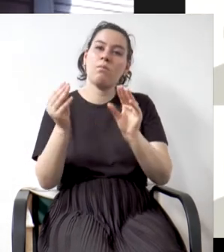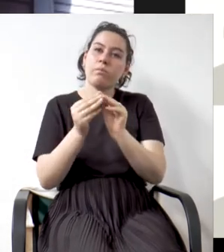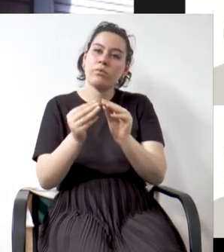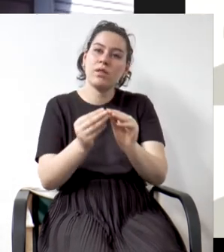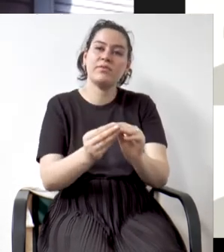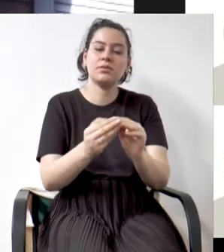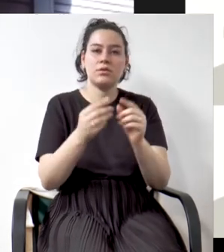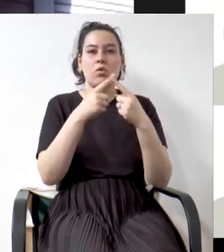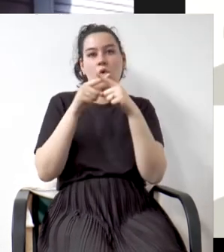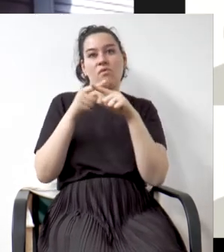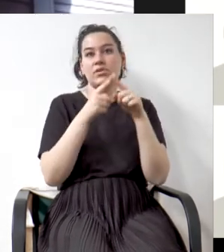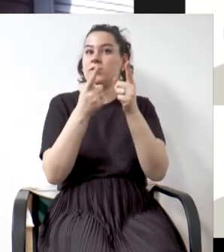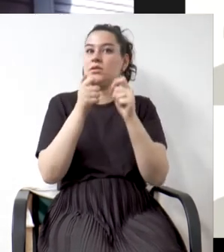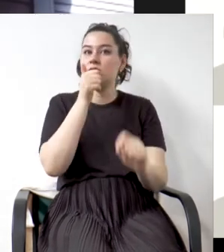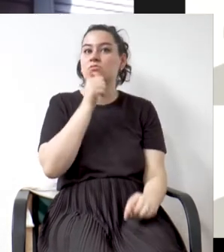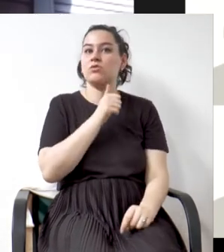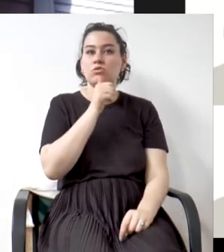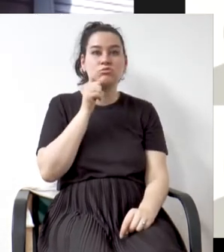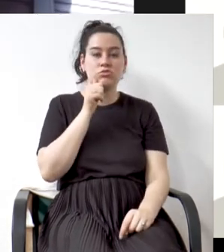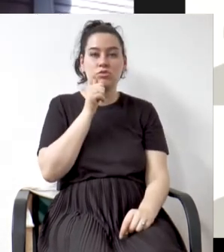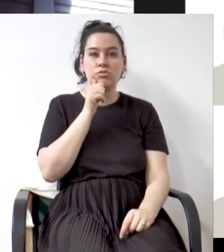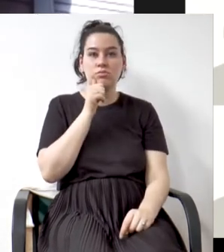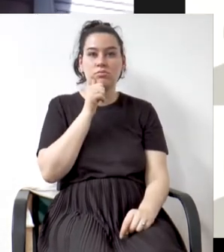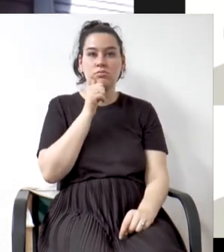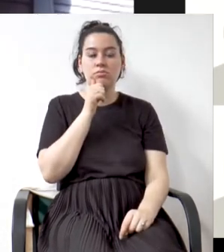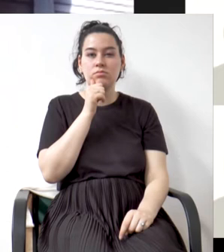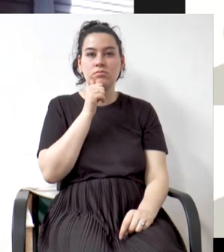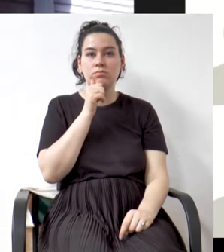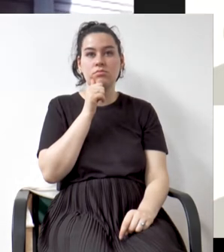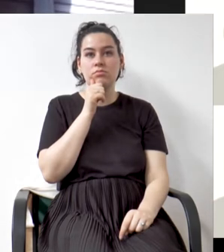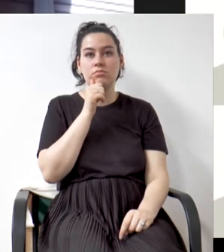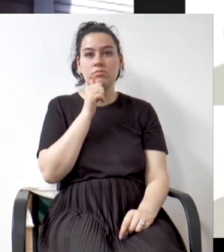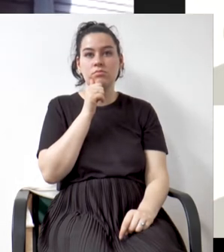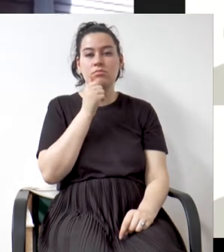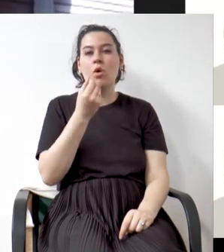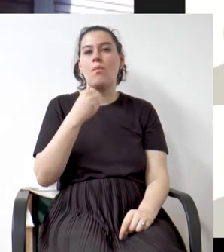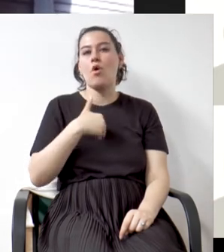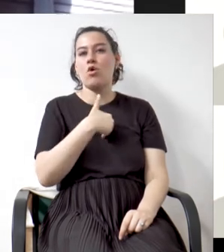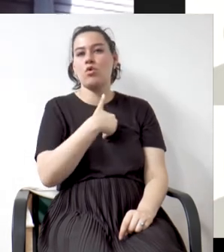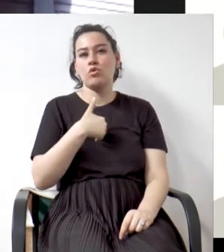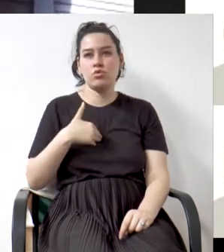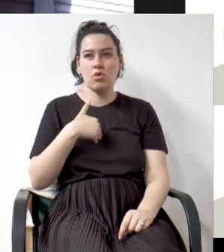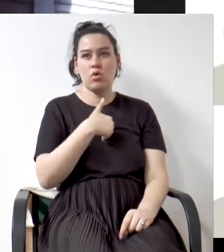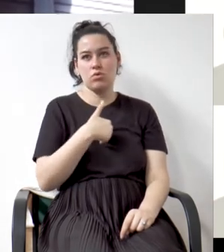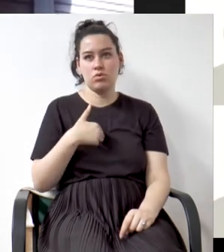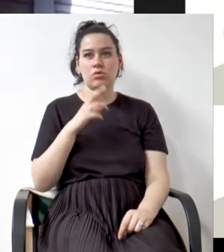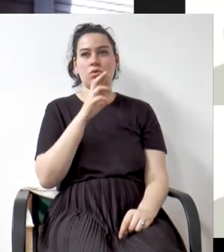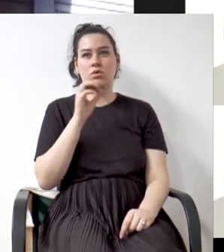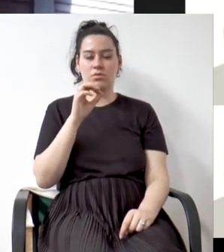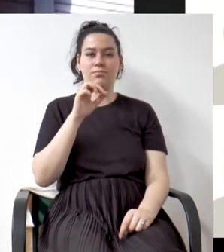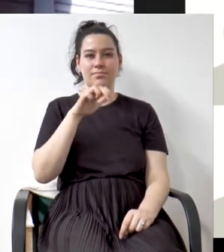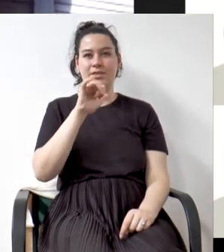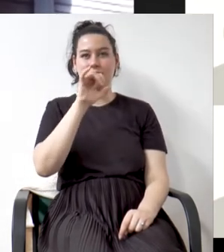de tensiones que van a tener que resolver, en particular los ENURES, y en particular el rol de Ronda, y va a ser muy